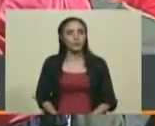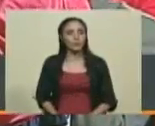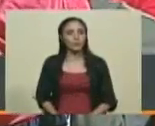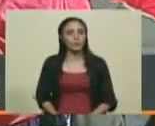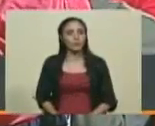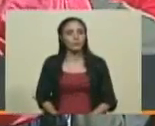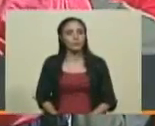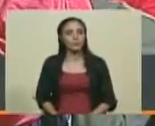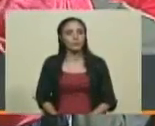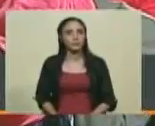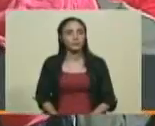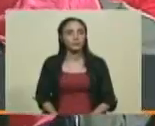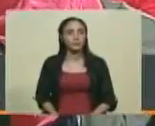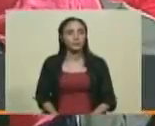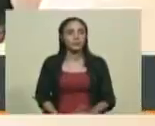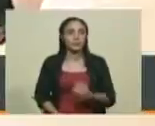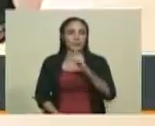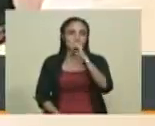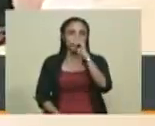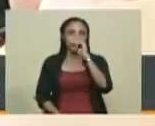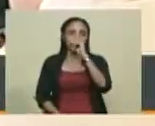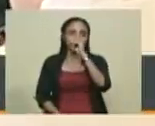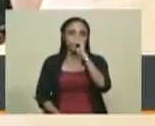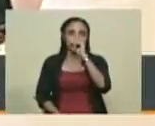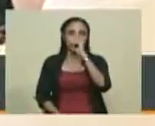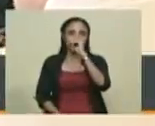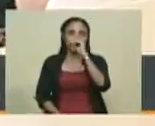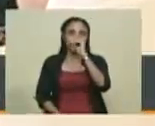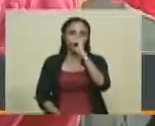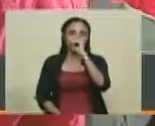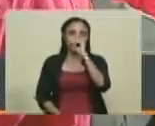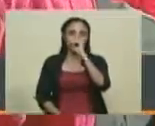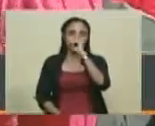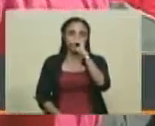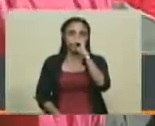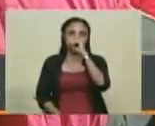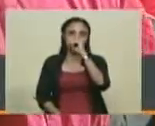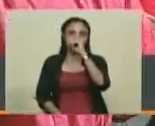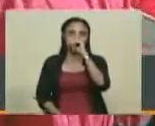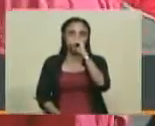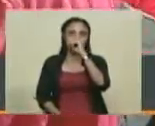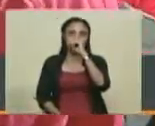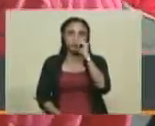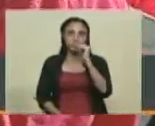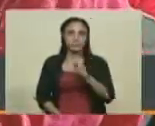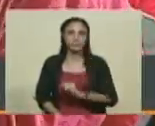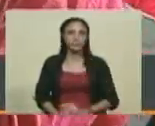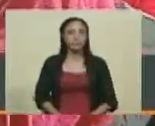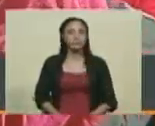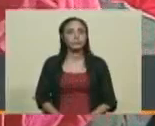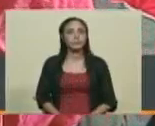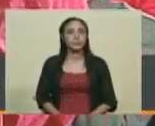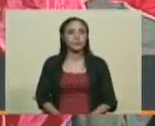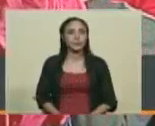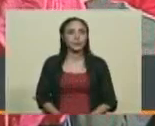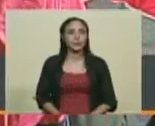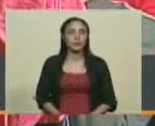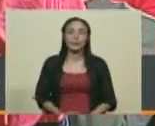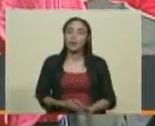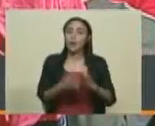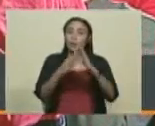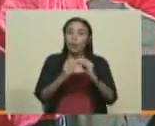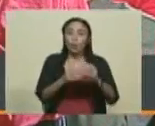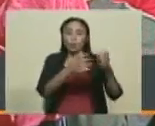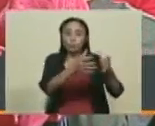poder algunos de esos informes que la juventud ha levantado de la mano de los trabajadores en cada uno de los centros de